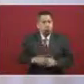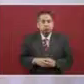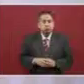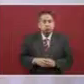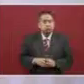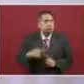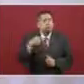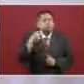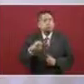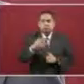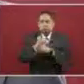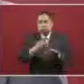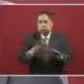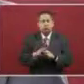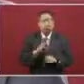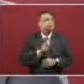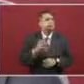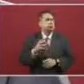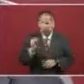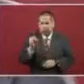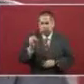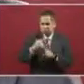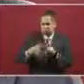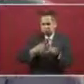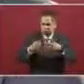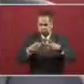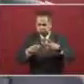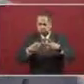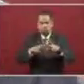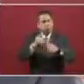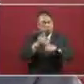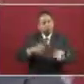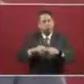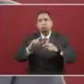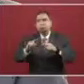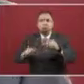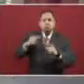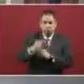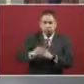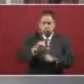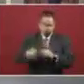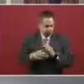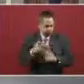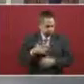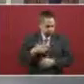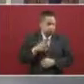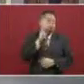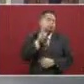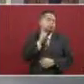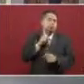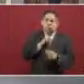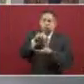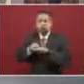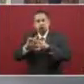El próximo informe va a ser a mediados de junio y luego tengo que informar en la Cámara de